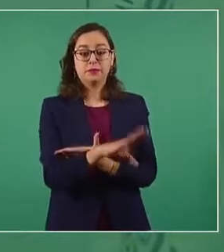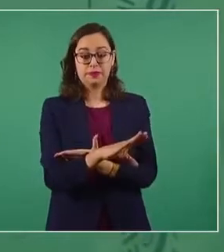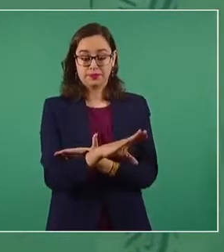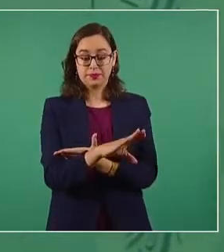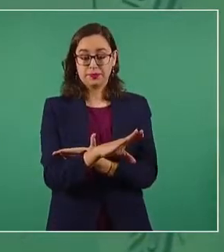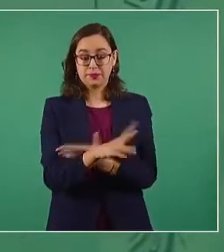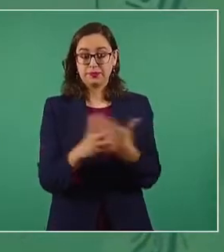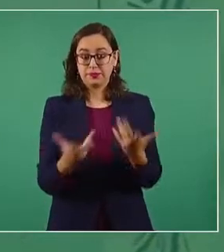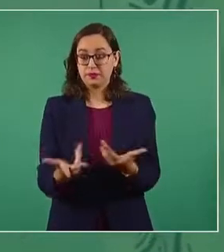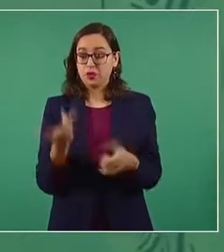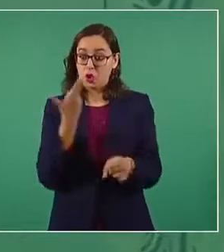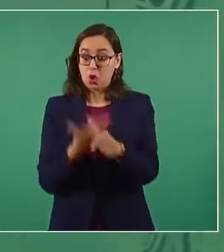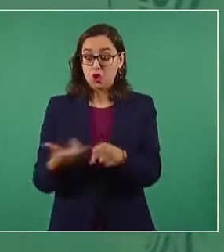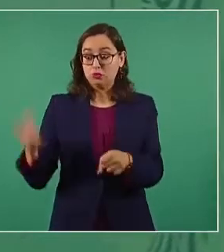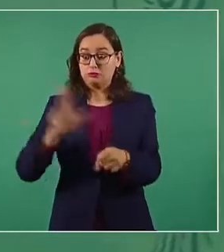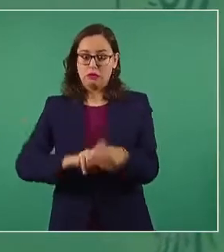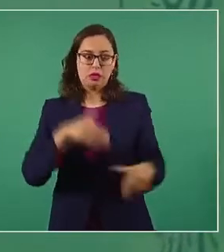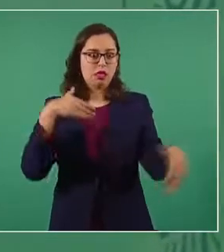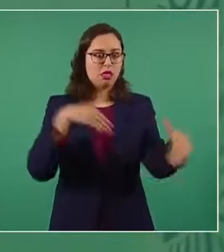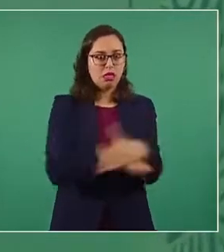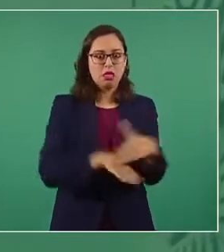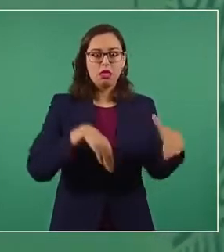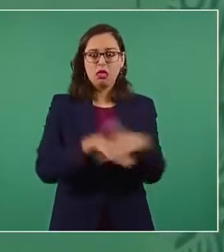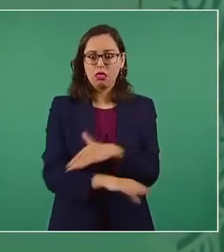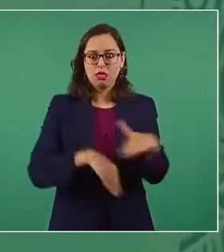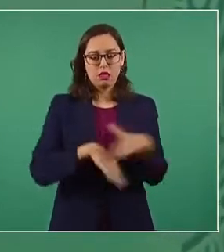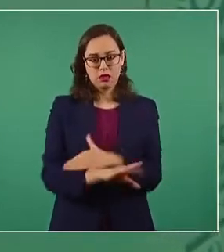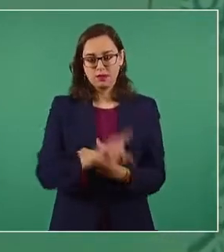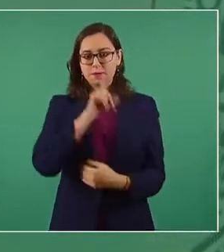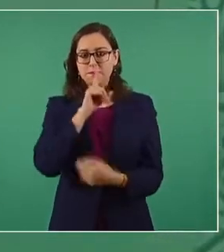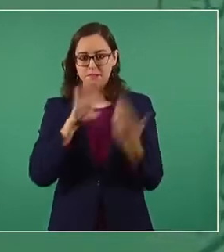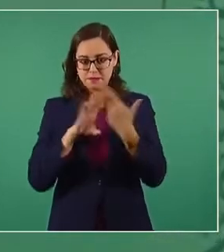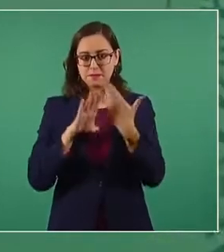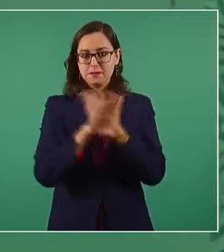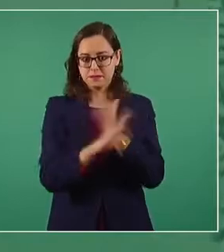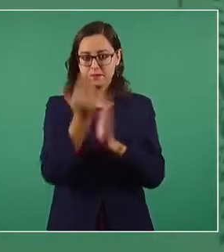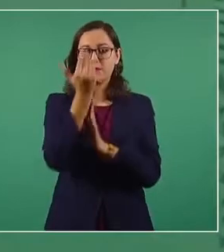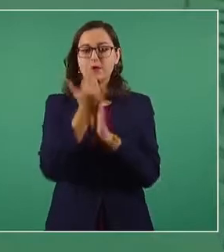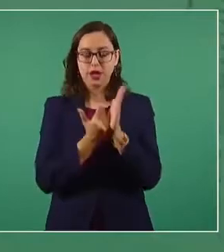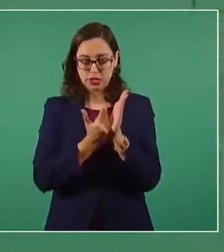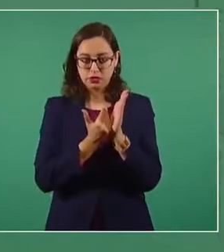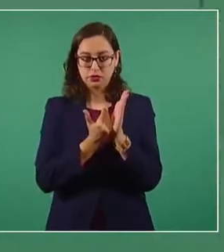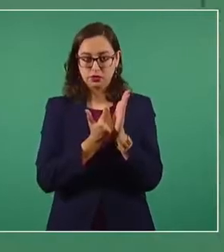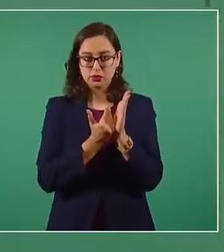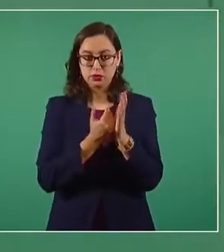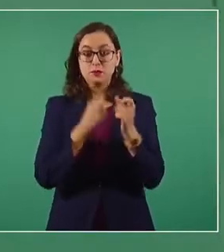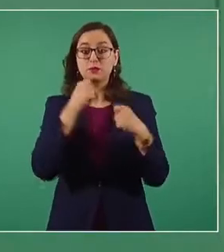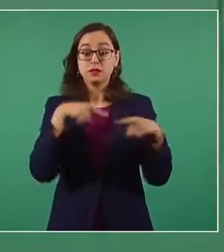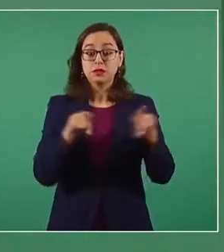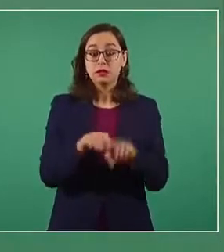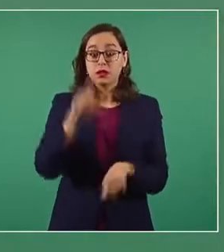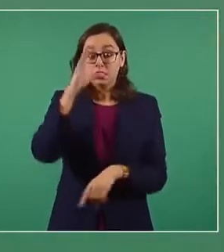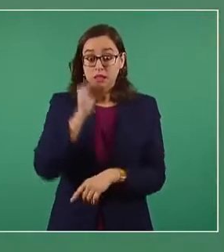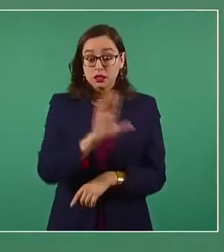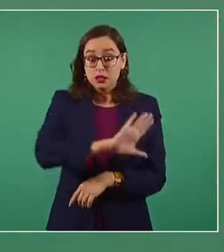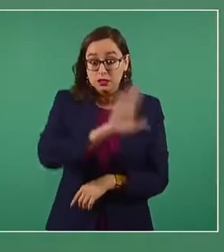no hospitalizarnos y para que no haya